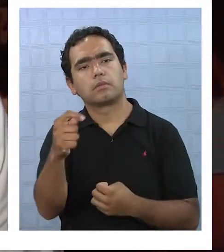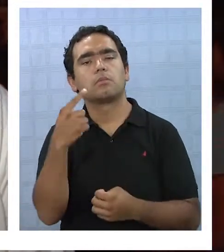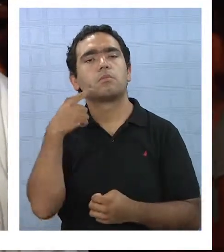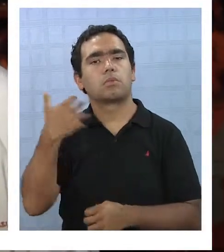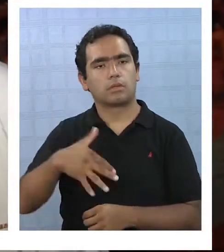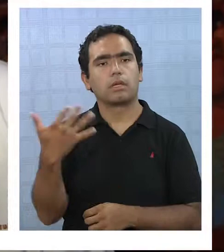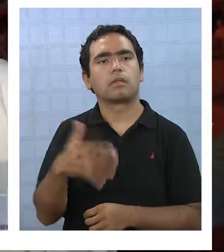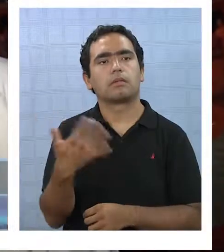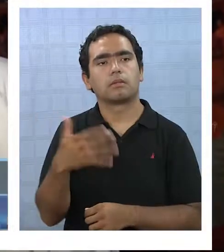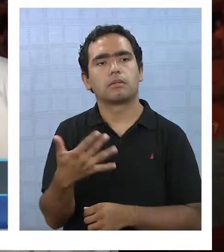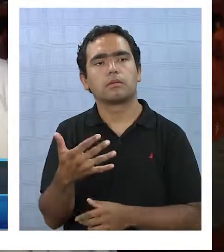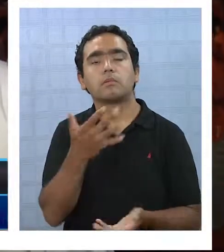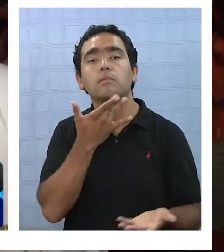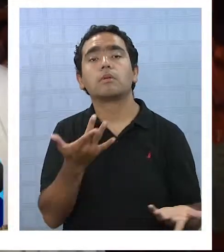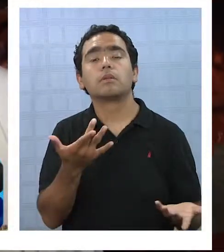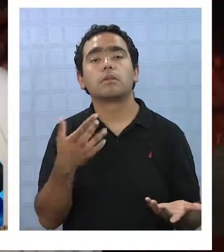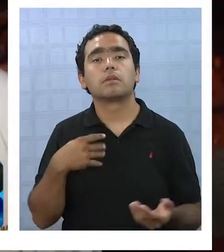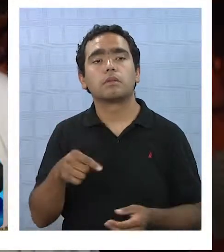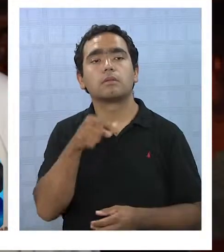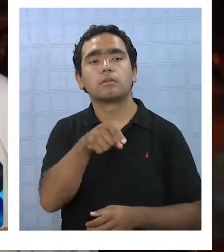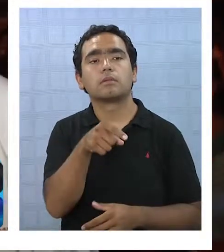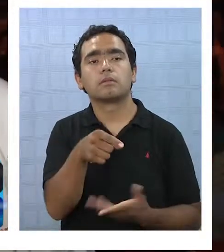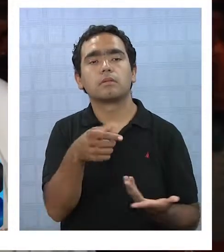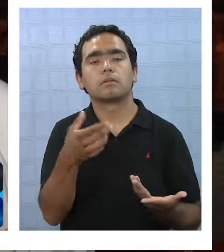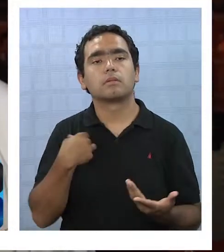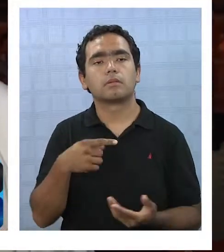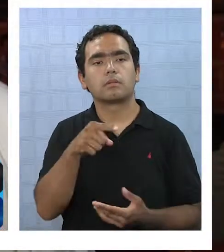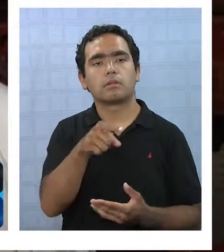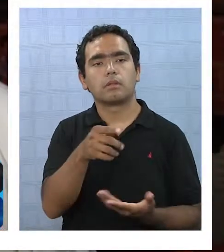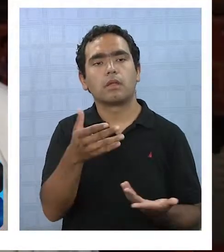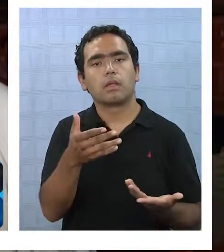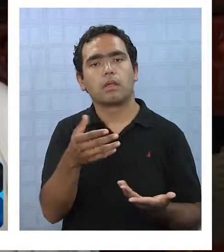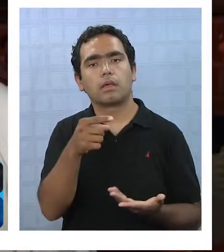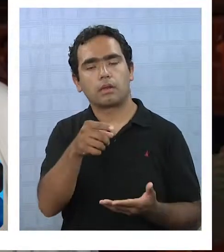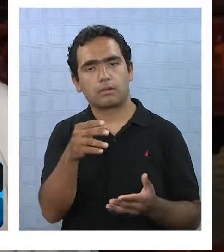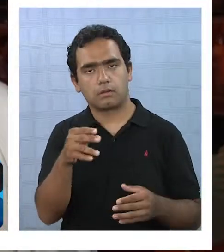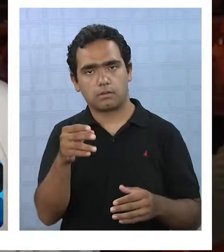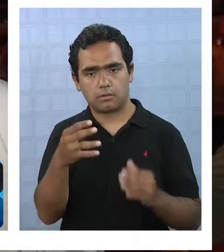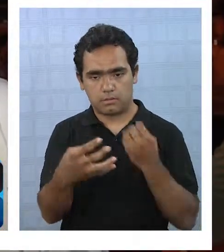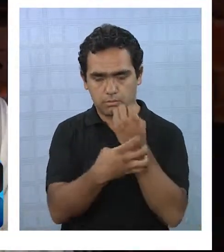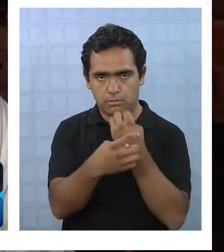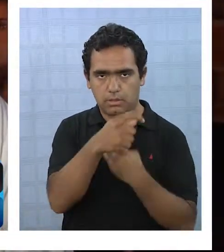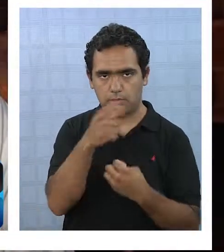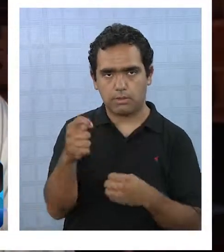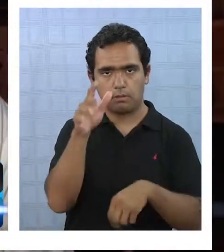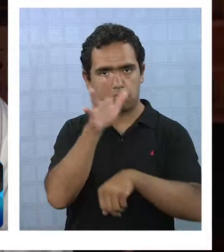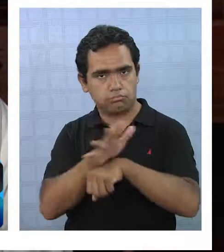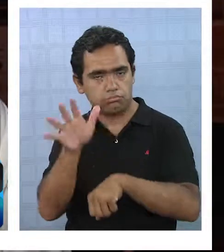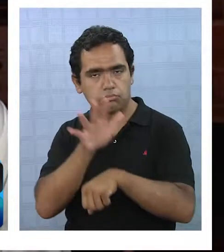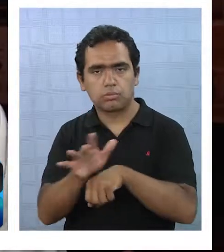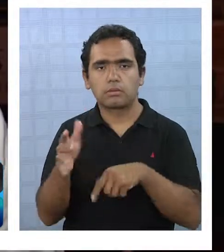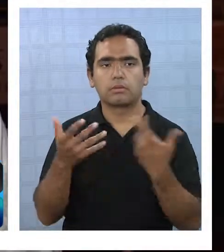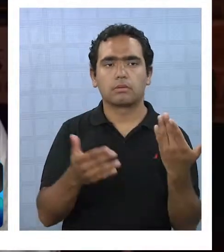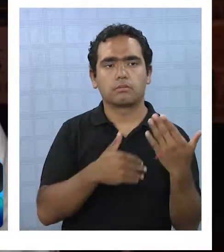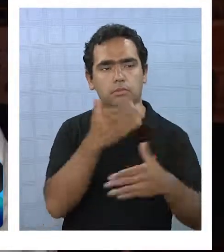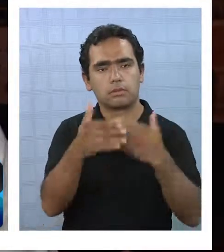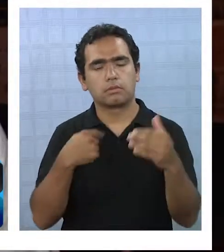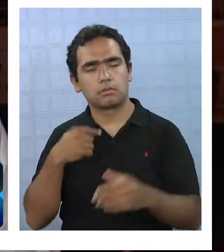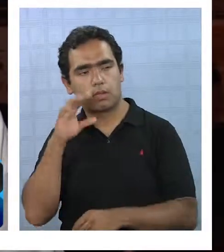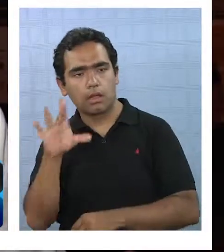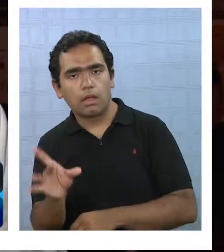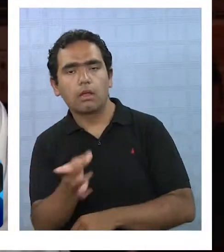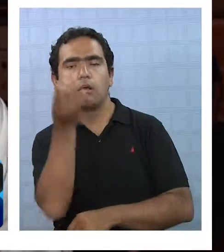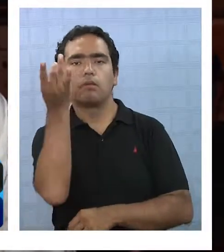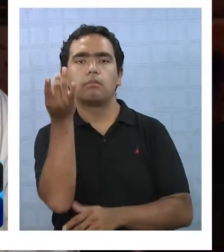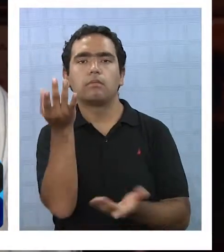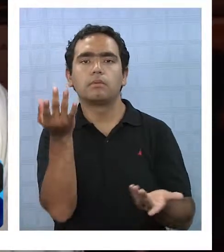potente, primero porque estresa las estructuras que tiene esta región para las artes, en el sentido de darse cuenta de las cosas que